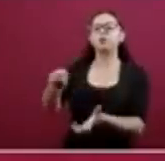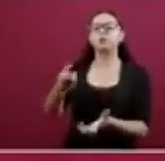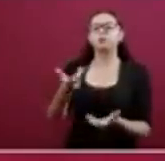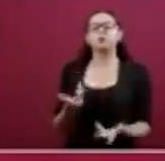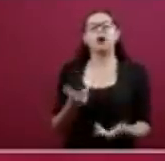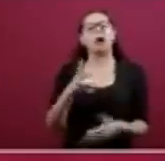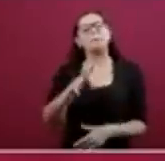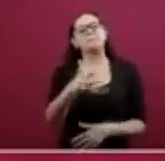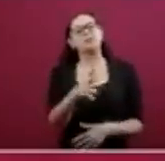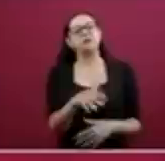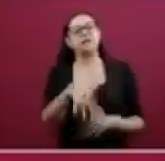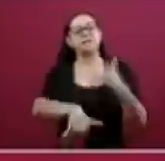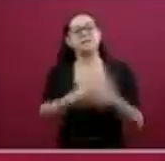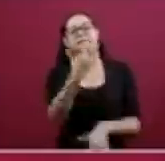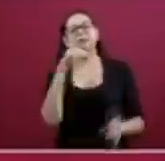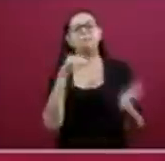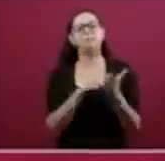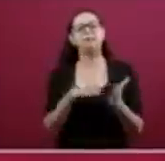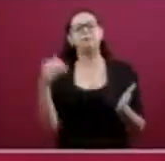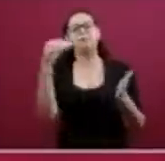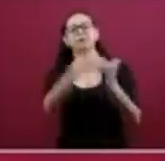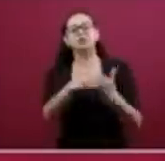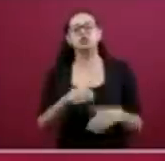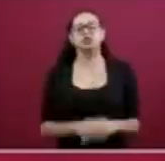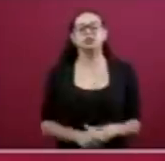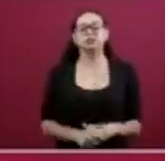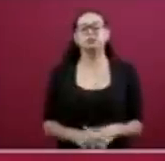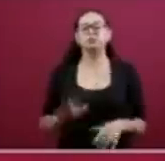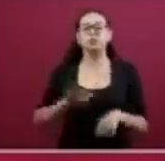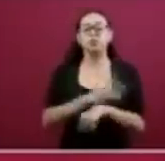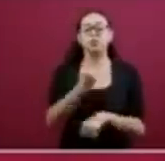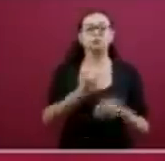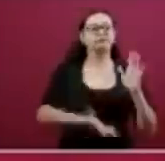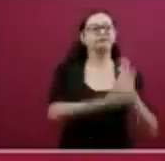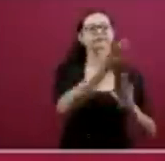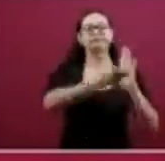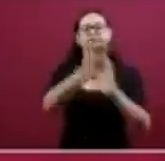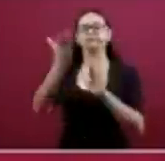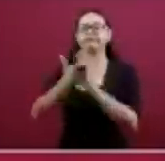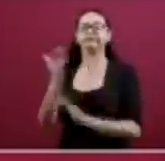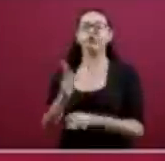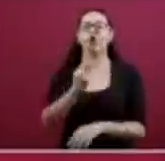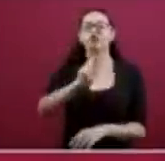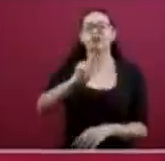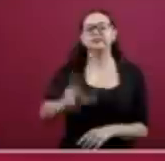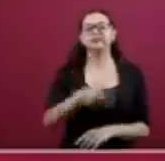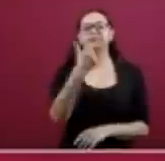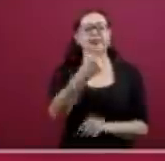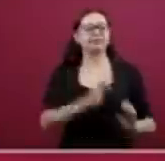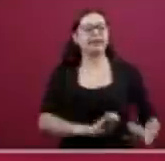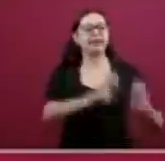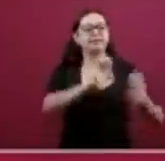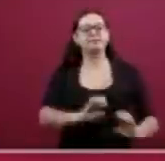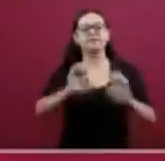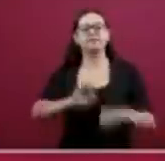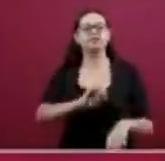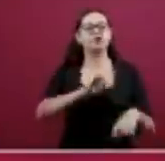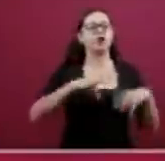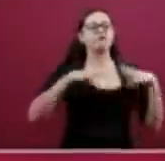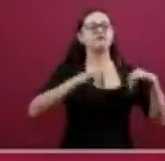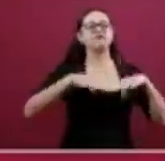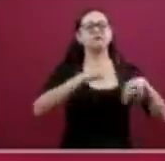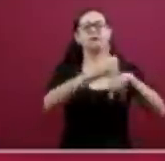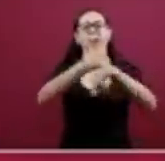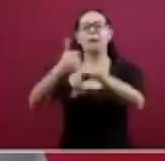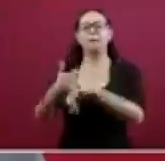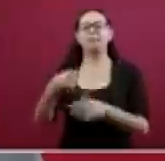construir como 87 instalaciones para albergar a